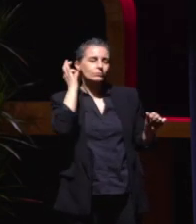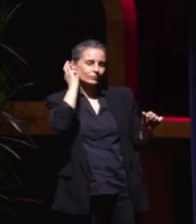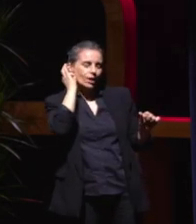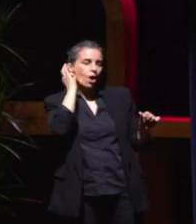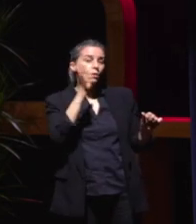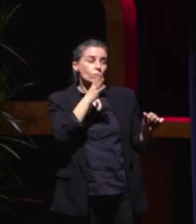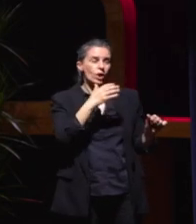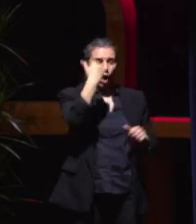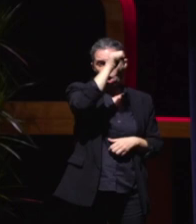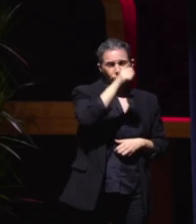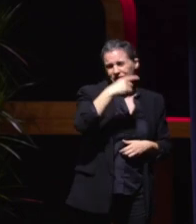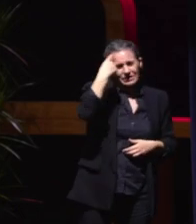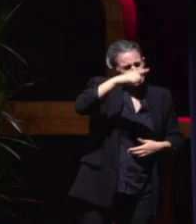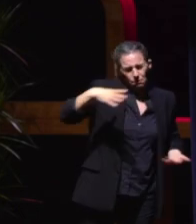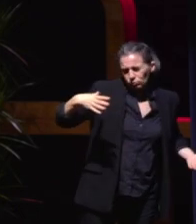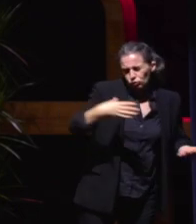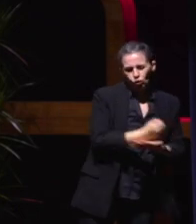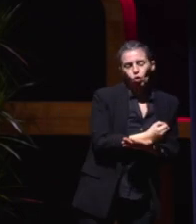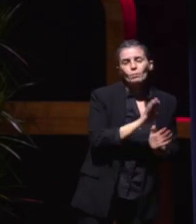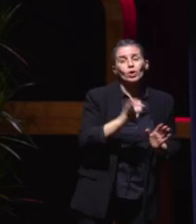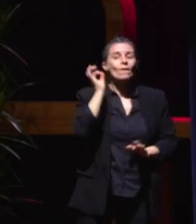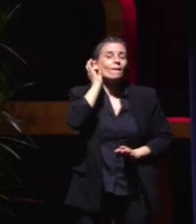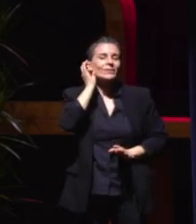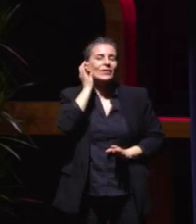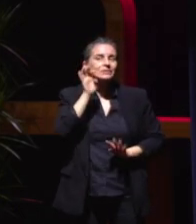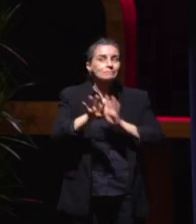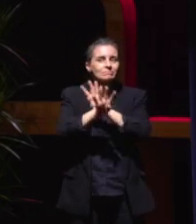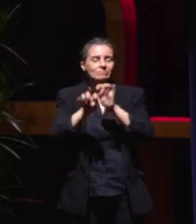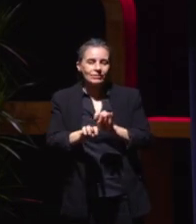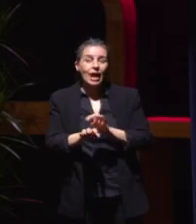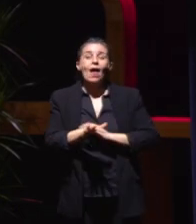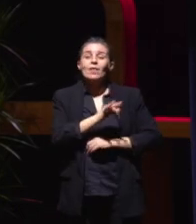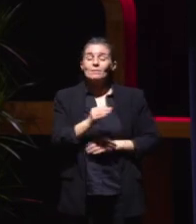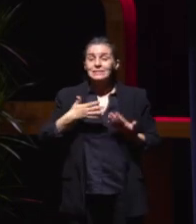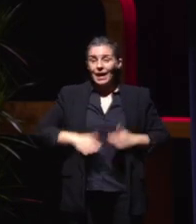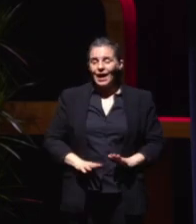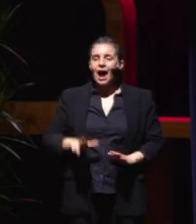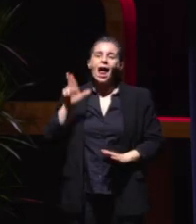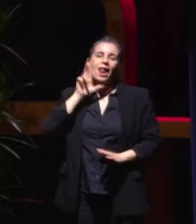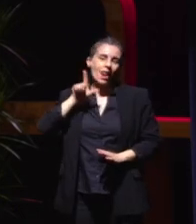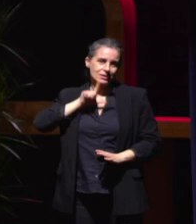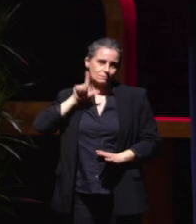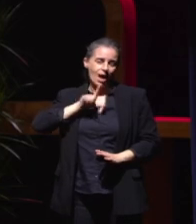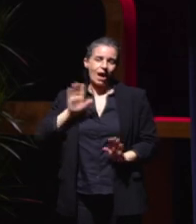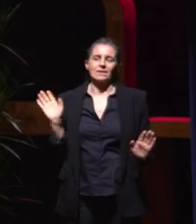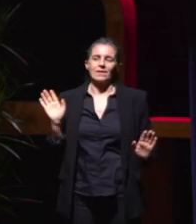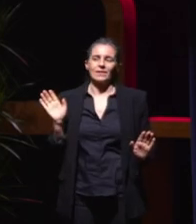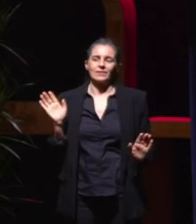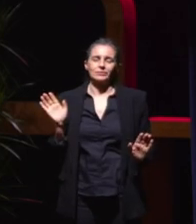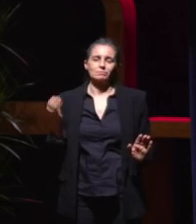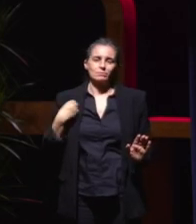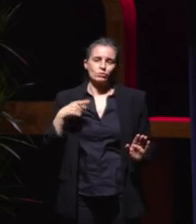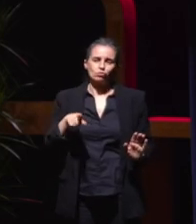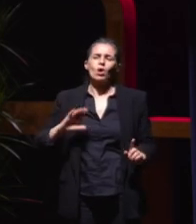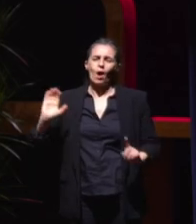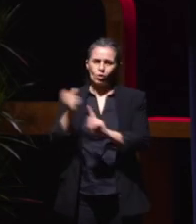todo de ellas claro y por cierto su hija es una lesbiana porque es cosa que también es una